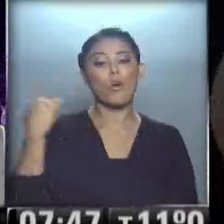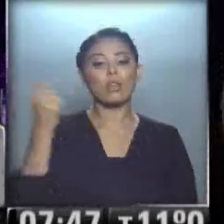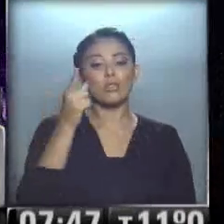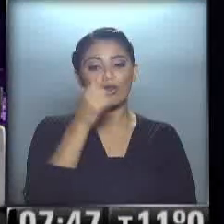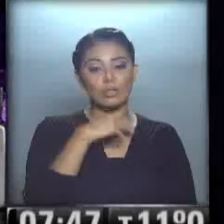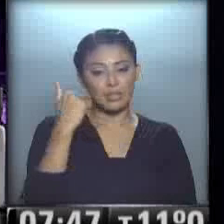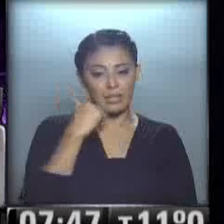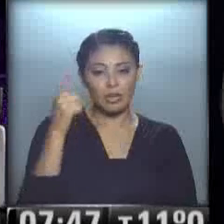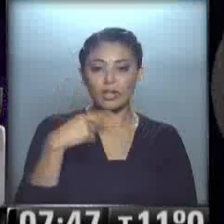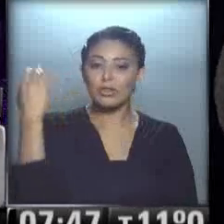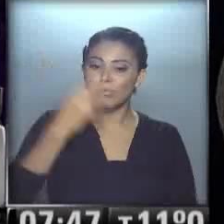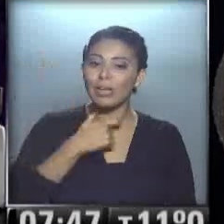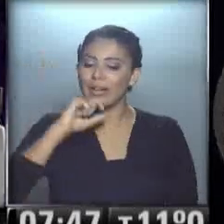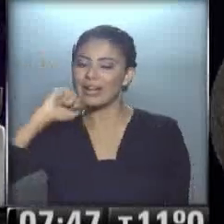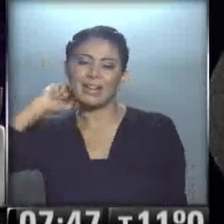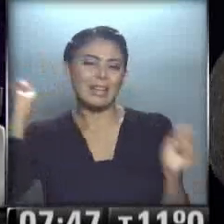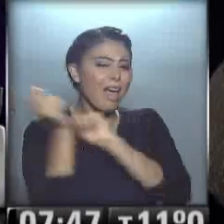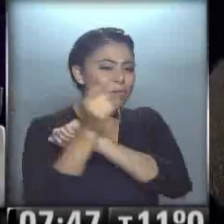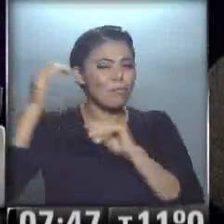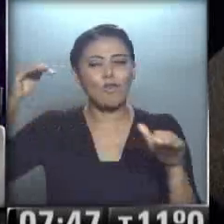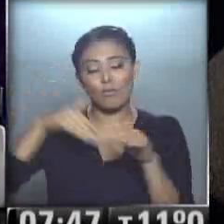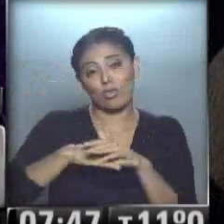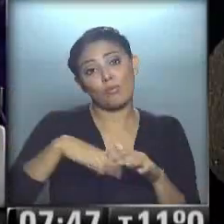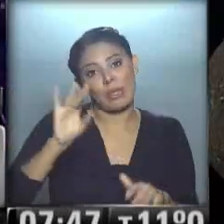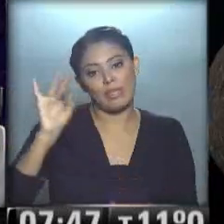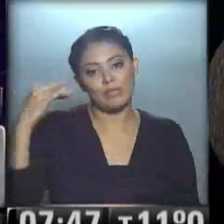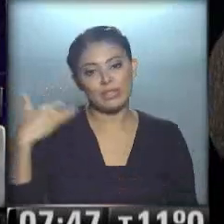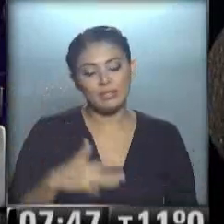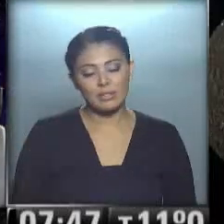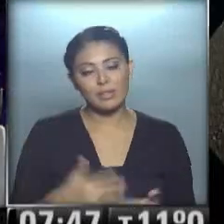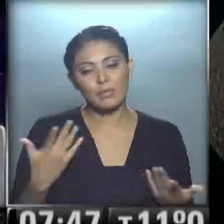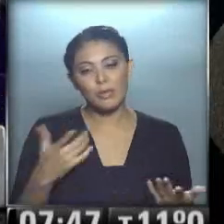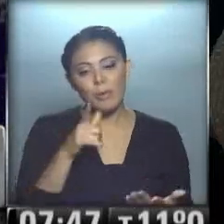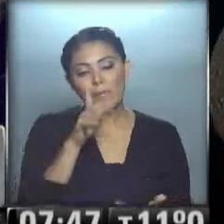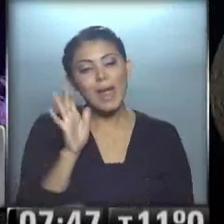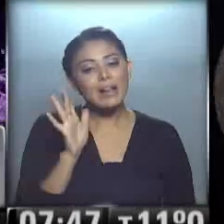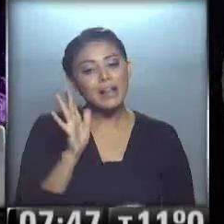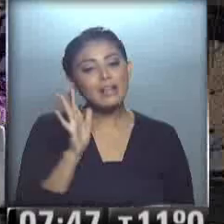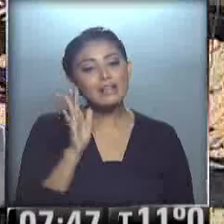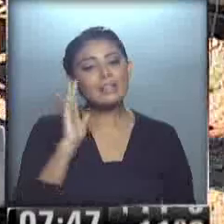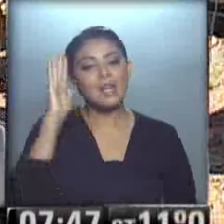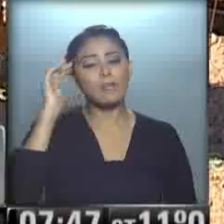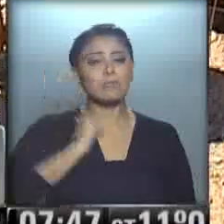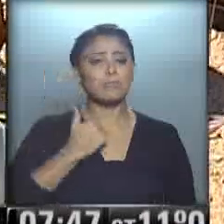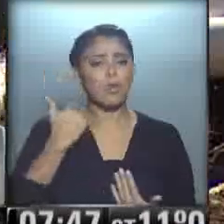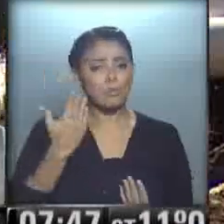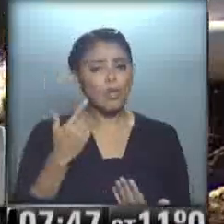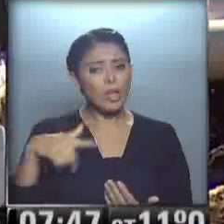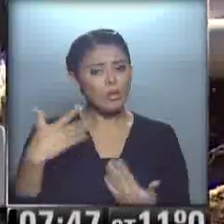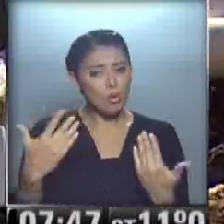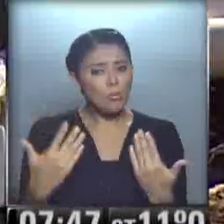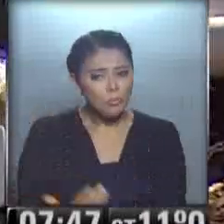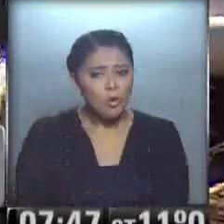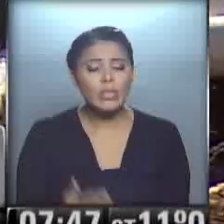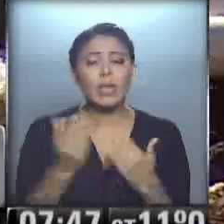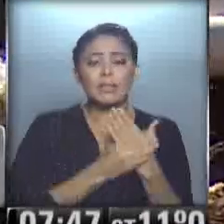ellos era una transformación más profunda, que es muy difícil. Y bueno, y me pareció que los militares la podían hacer, que tienen capacidad, que el